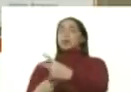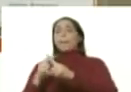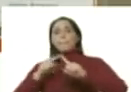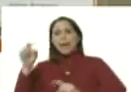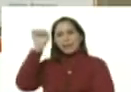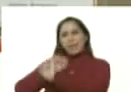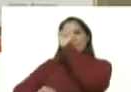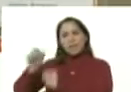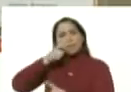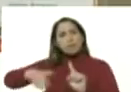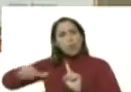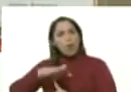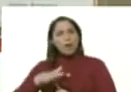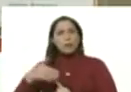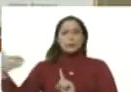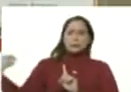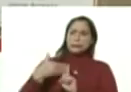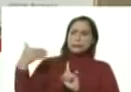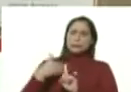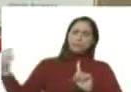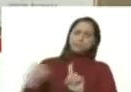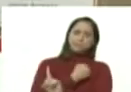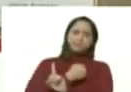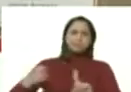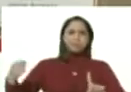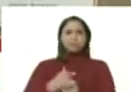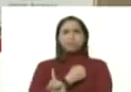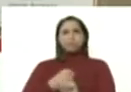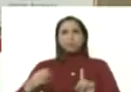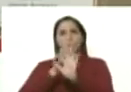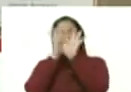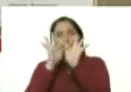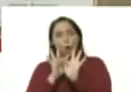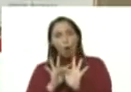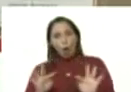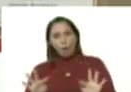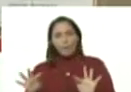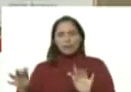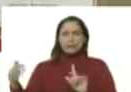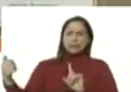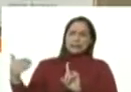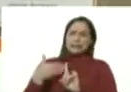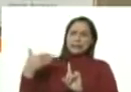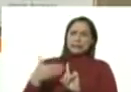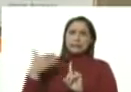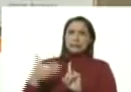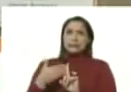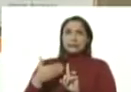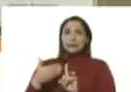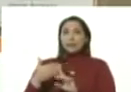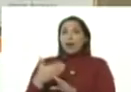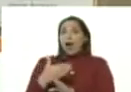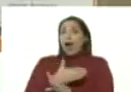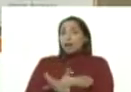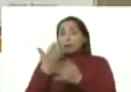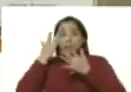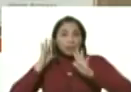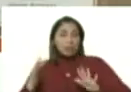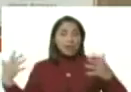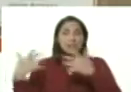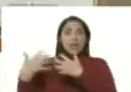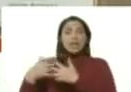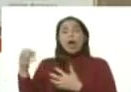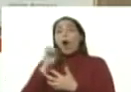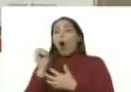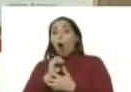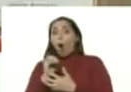defender a los pueblos que son agredidos en una forma de agresión que puede ser el preámbulo de una guerra o puede ser